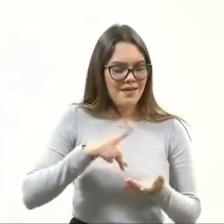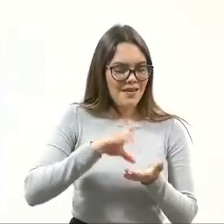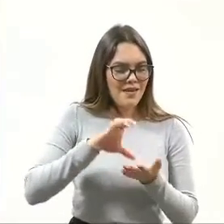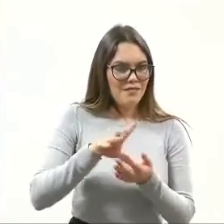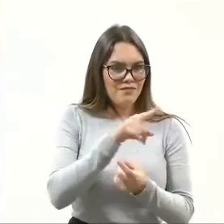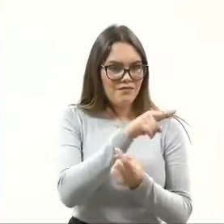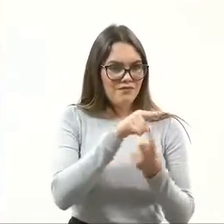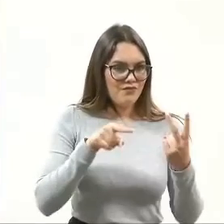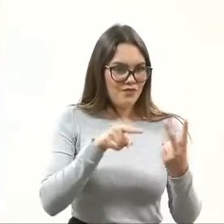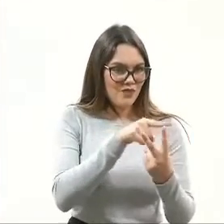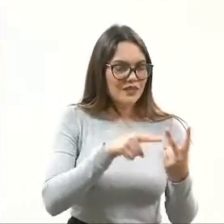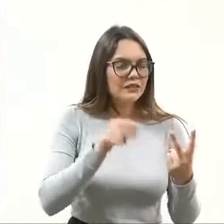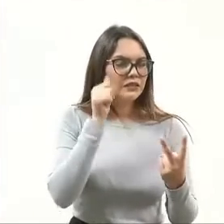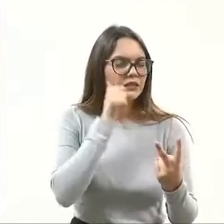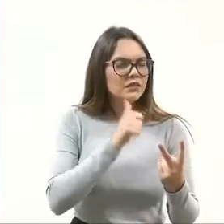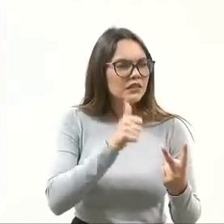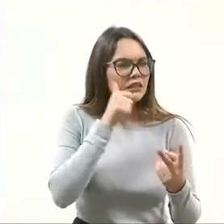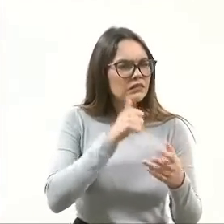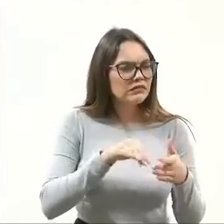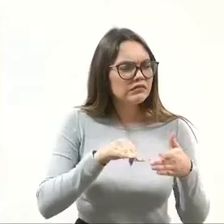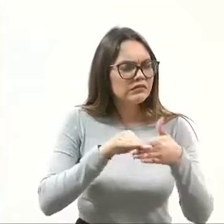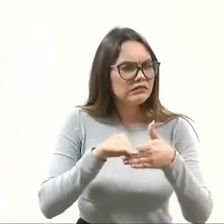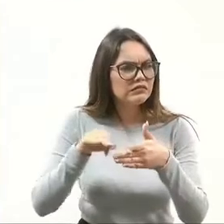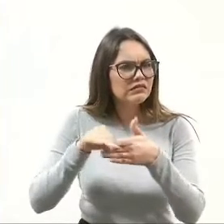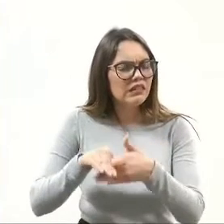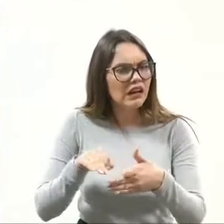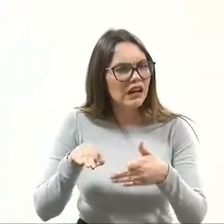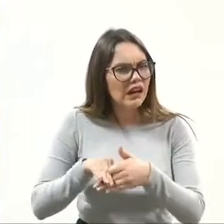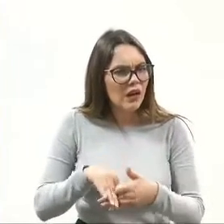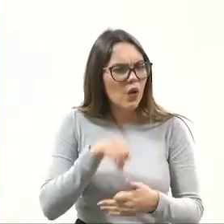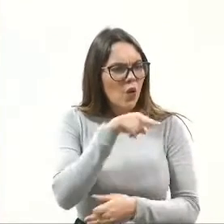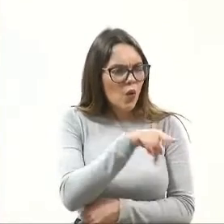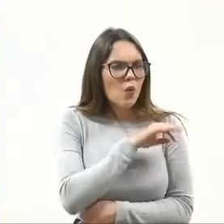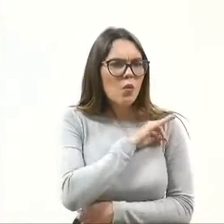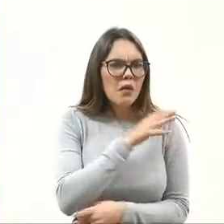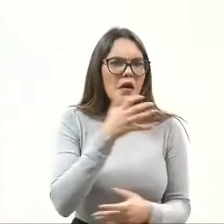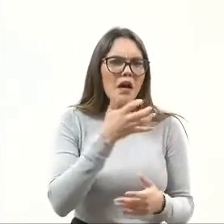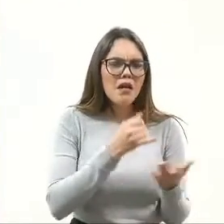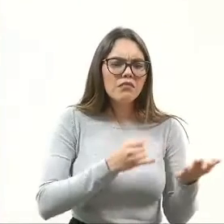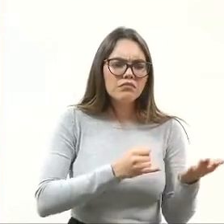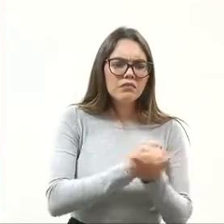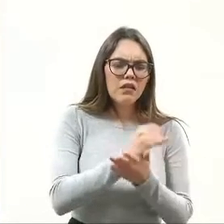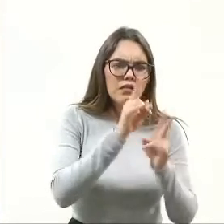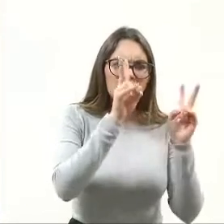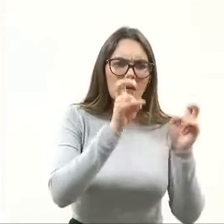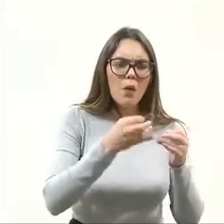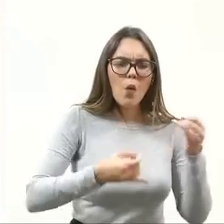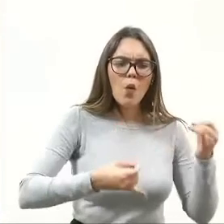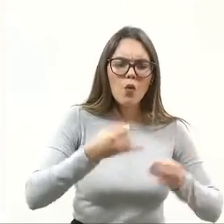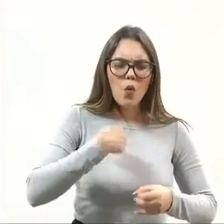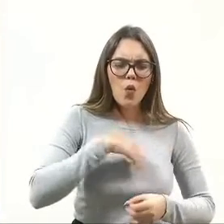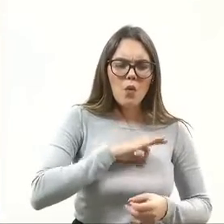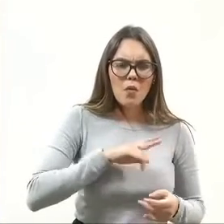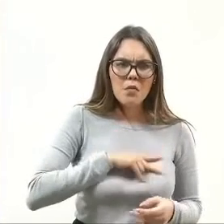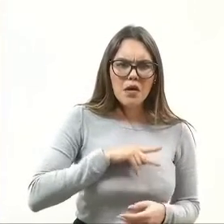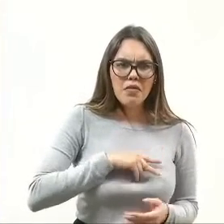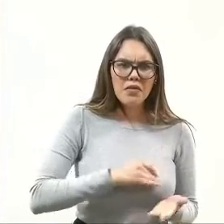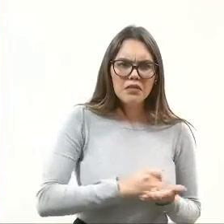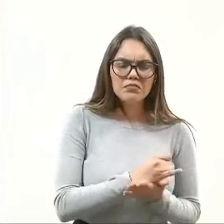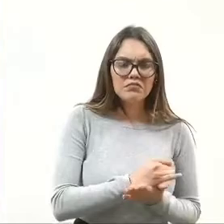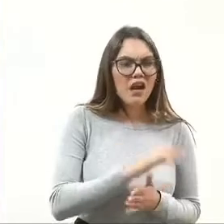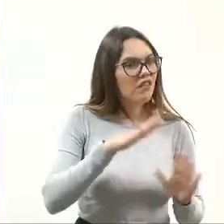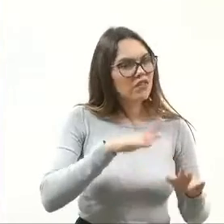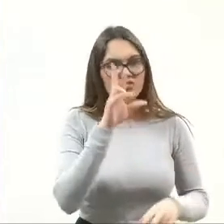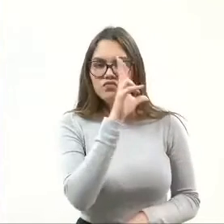con frecuencia se les niega su derecho a la capacidad jurídica despojándolas de la posibilidad